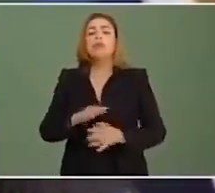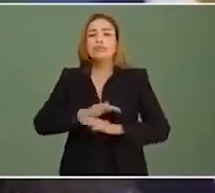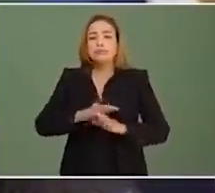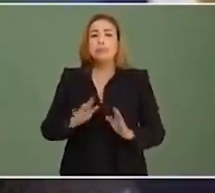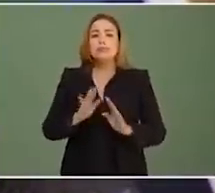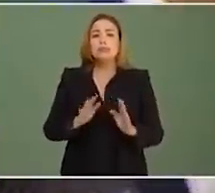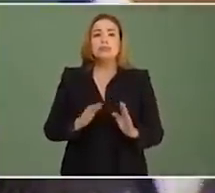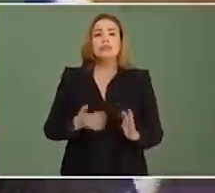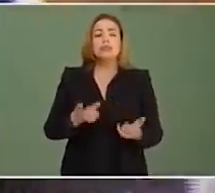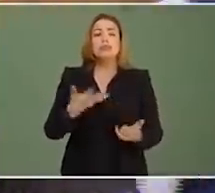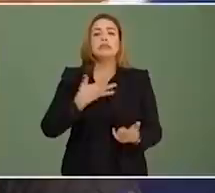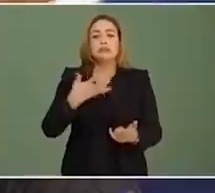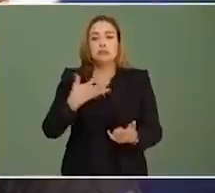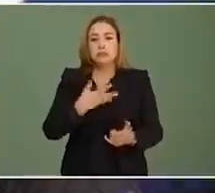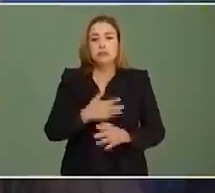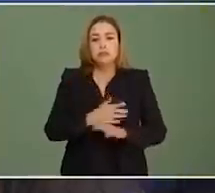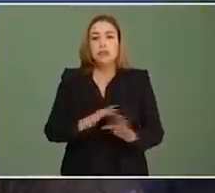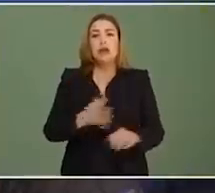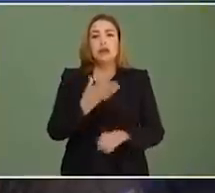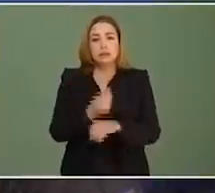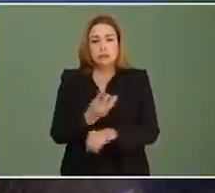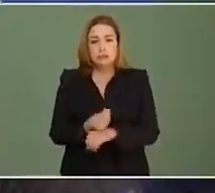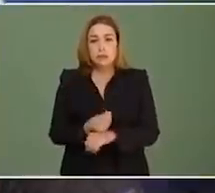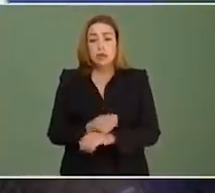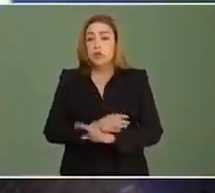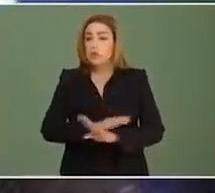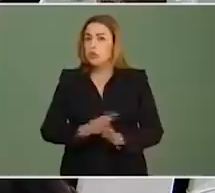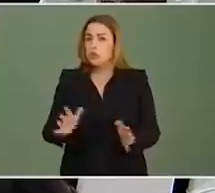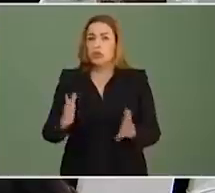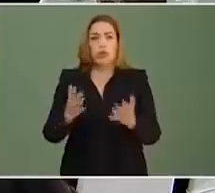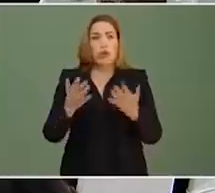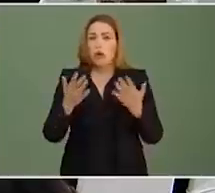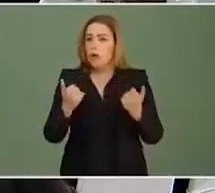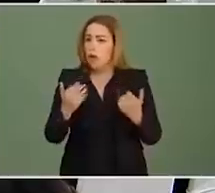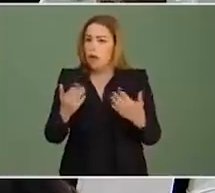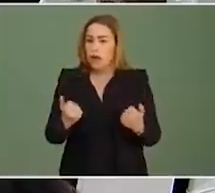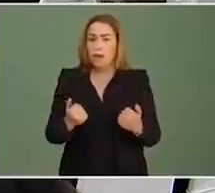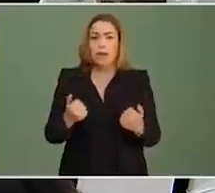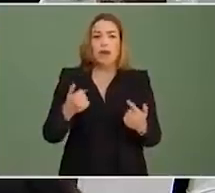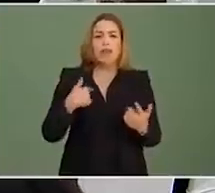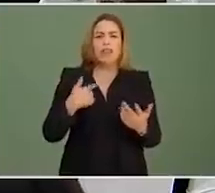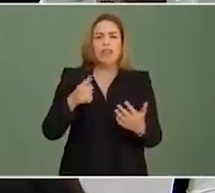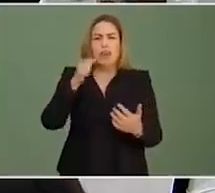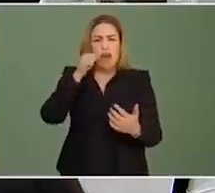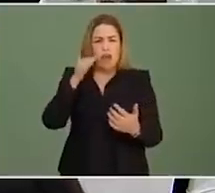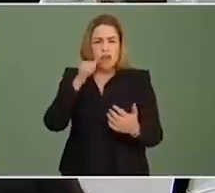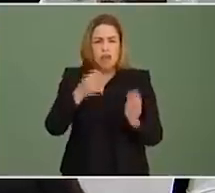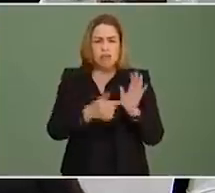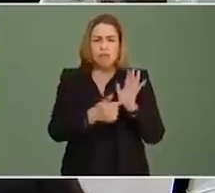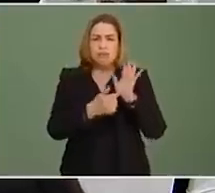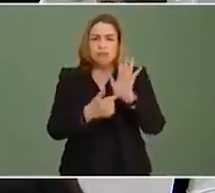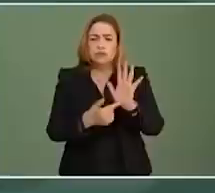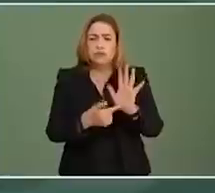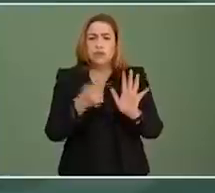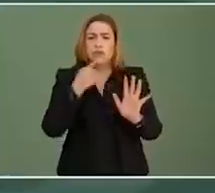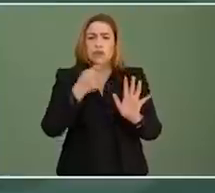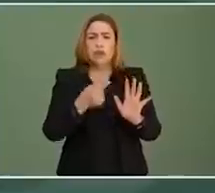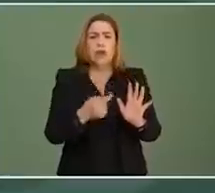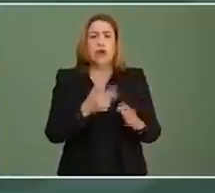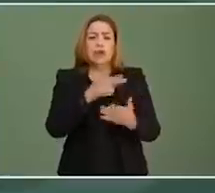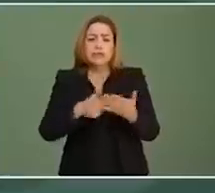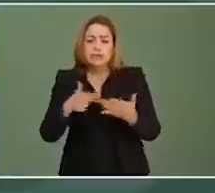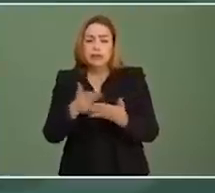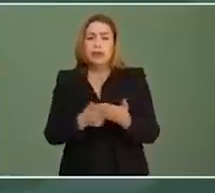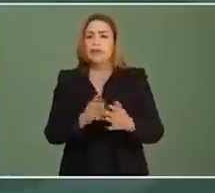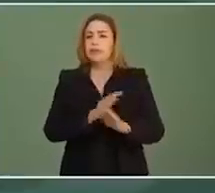no no va a haber ni habrá el caso de algunas rutas las que anunciaron ayer los empresarios vamos a dialogar el día de hoy ya